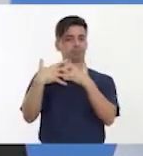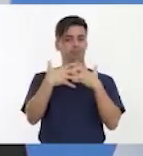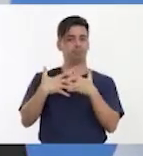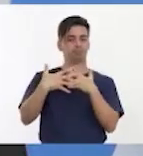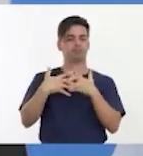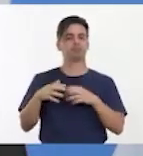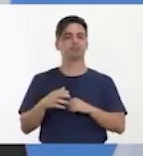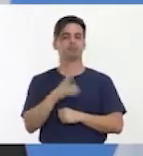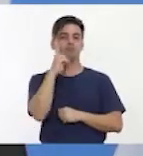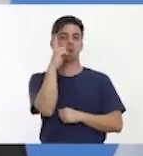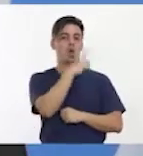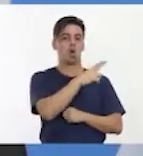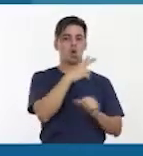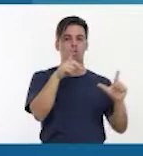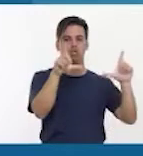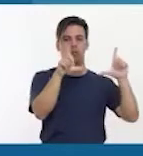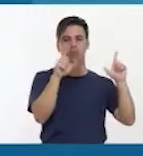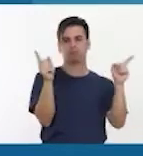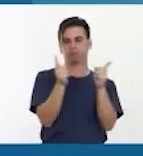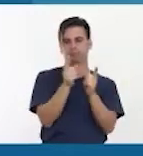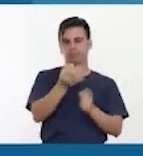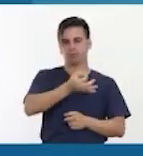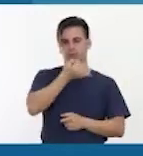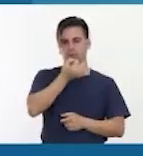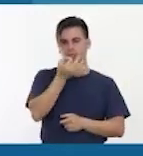el panamericanismo.